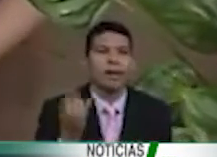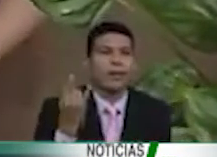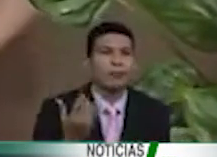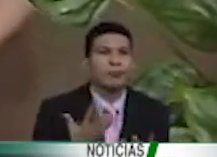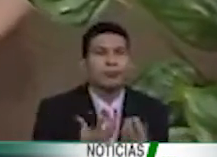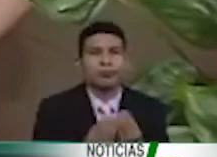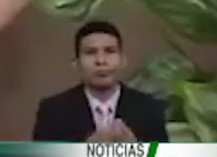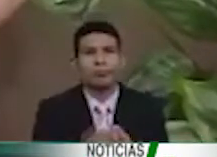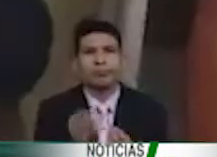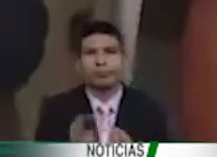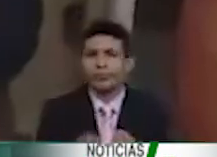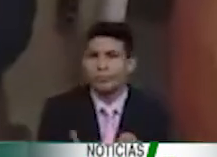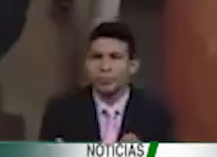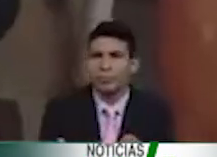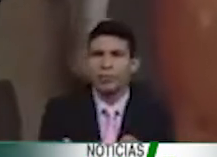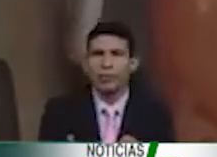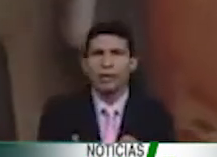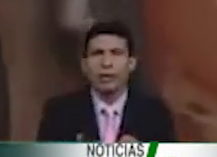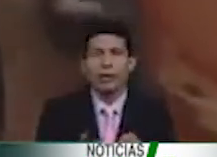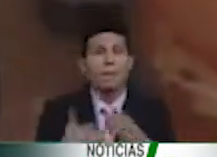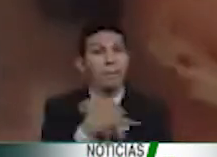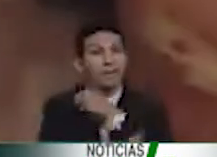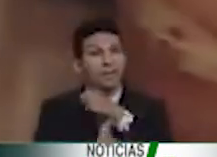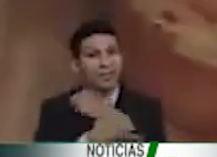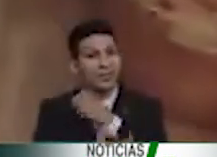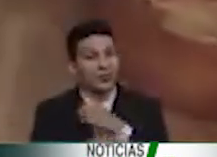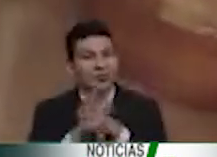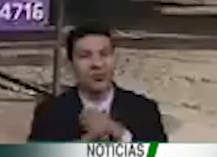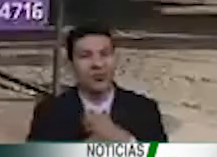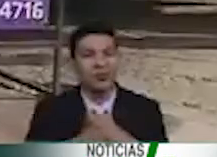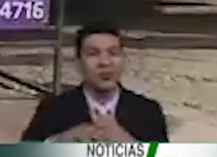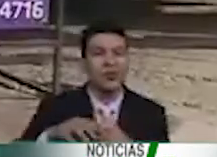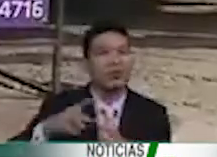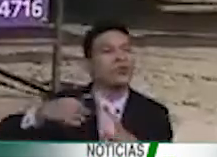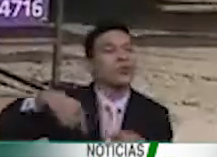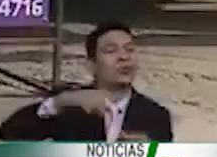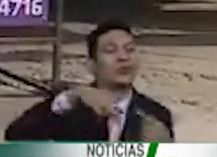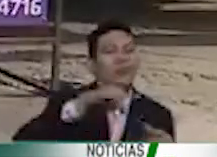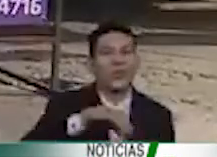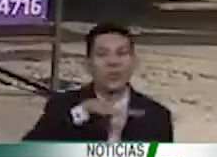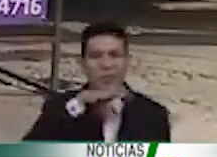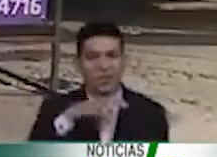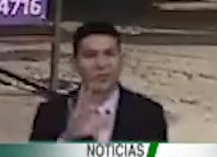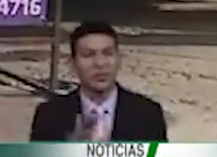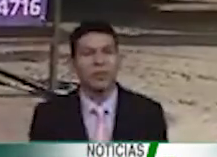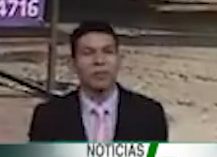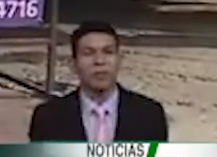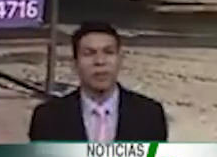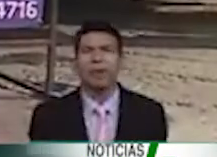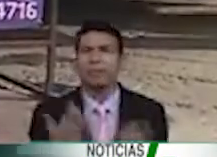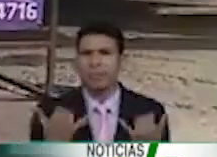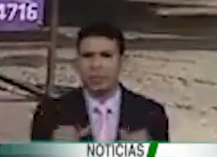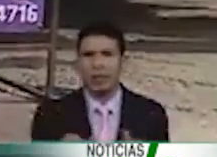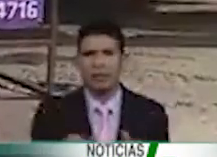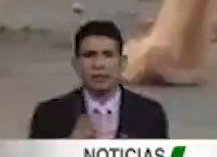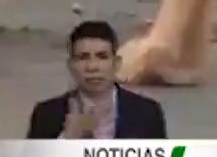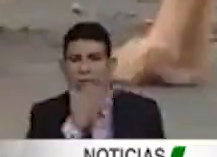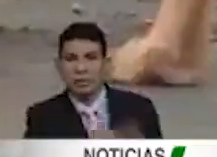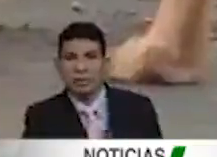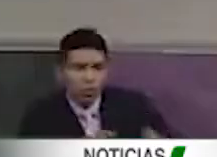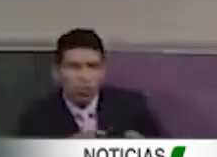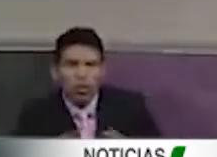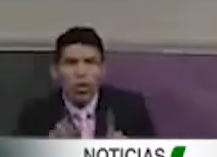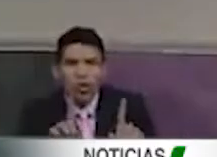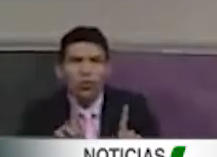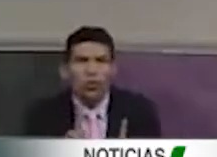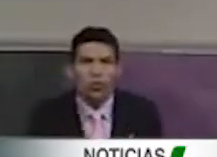emprendedores seleccionados se les asesorará para tramitar el registro INVIMA, que les permita comercializar sus productos de una mejor manera.